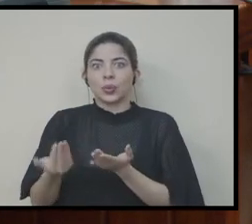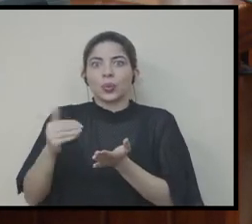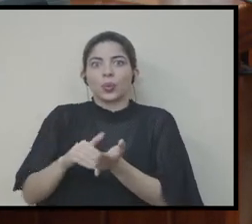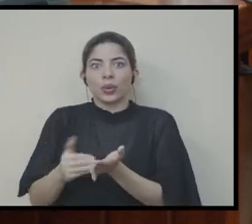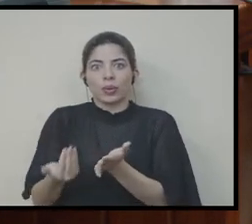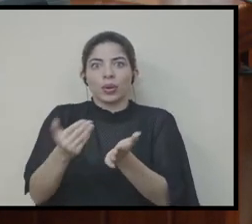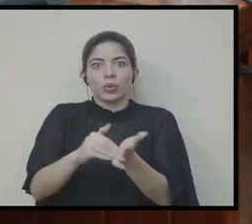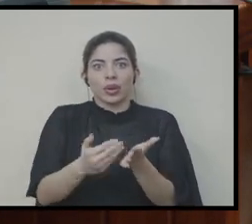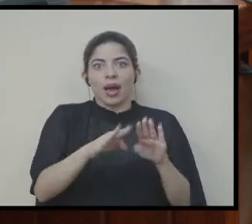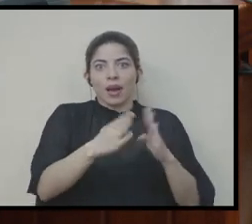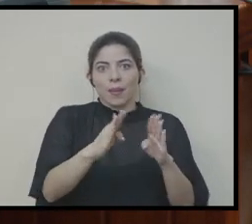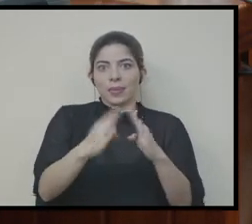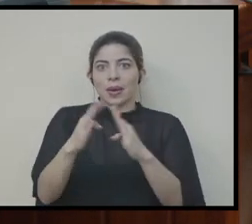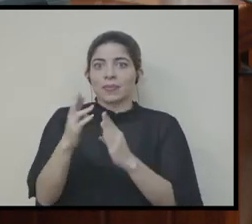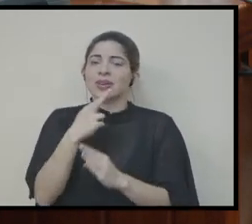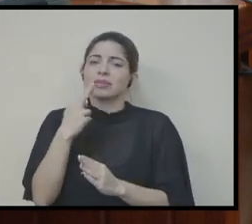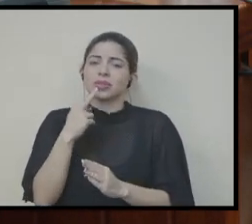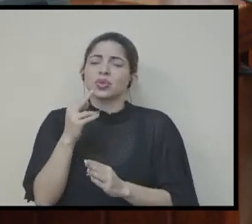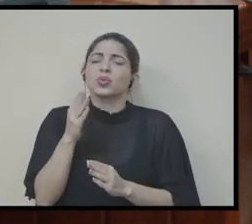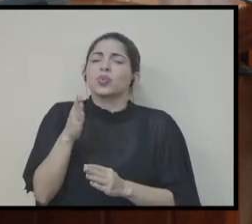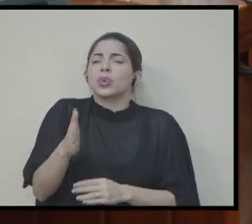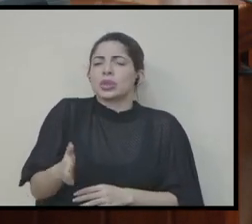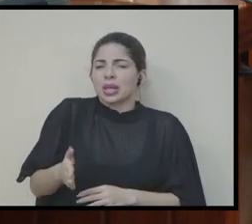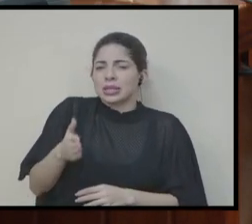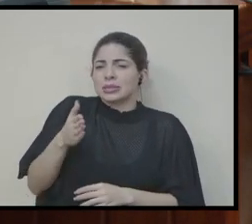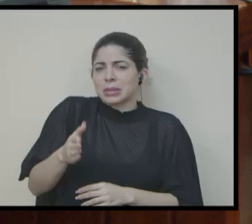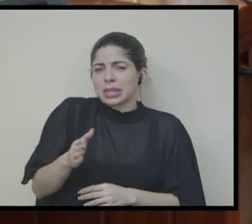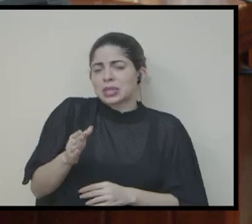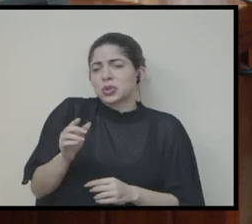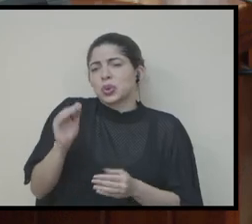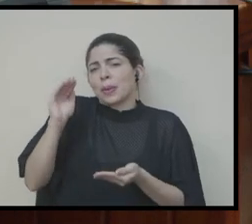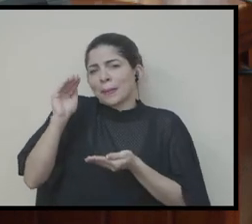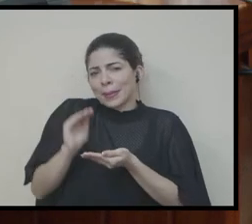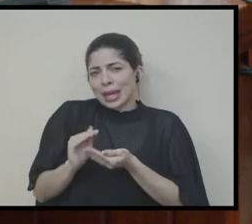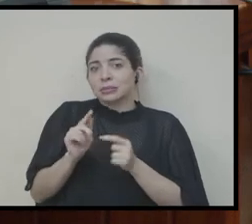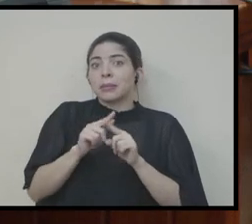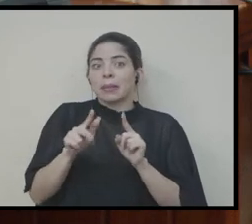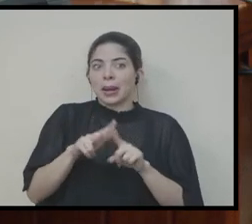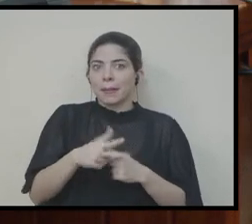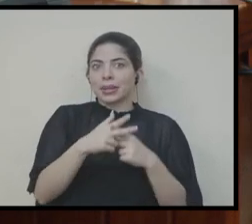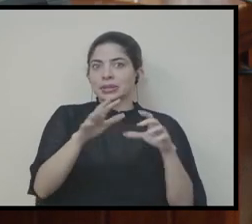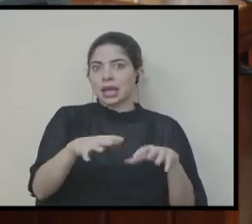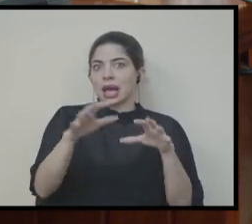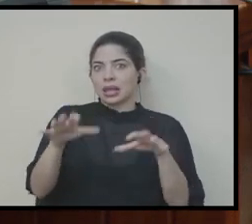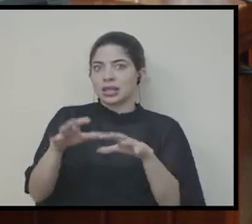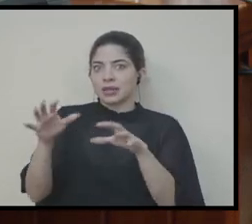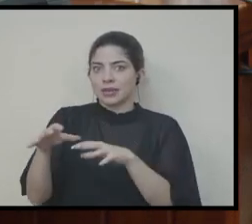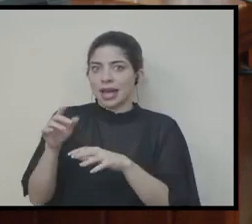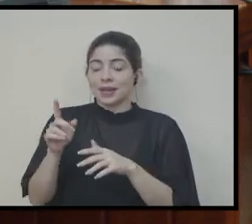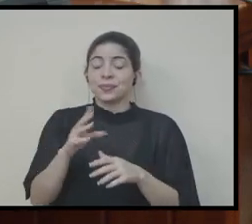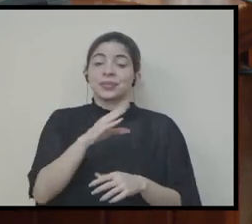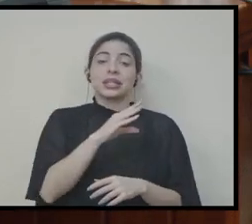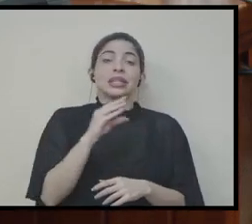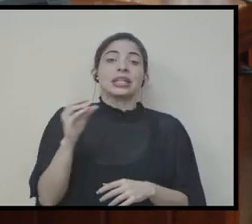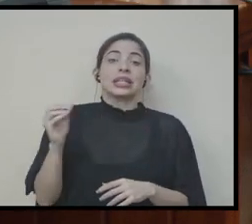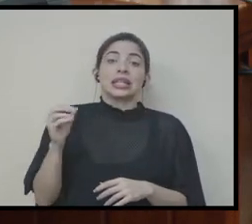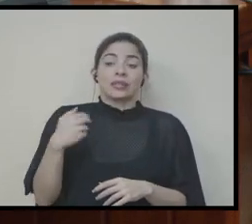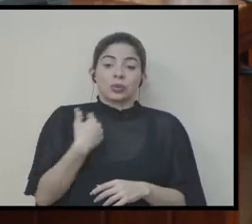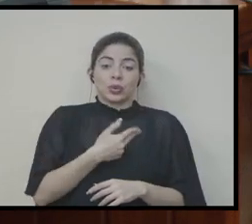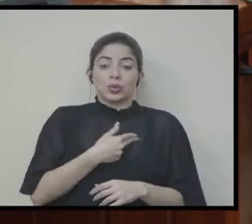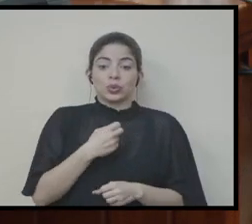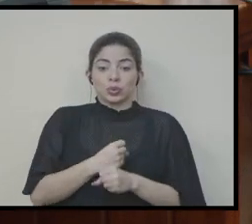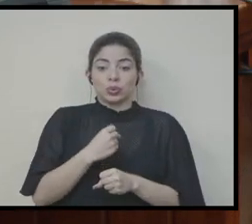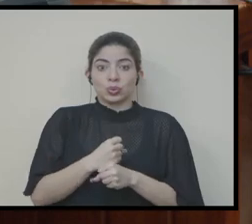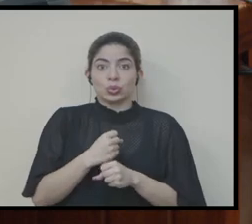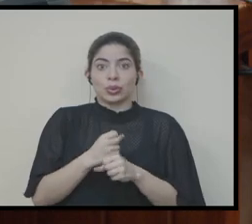reactivar muy despacito y en cantidades mucho menores, pero se empezaron a reactivar. Y somos una